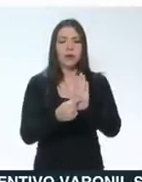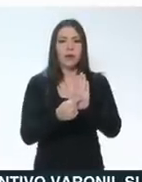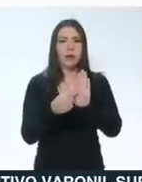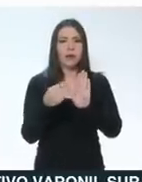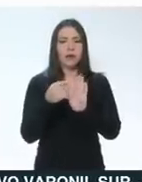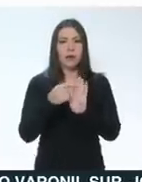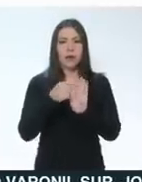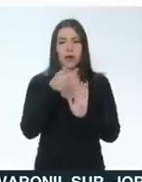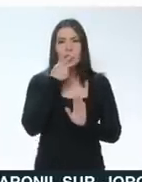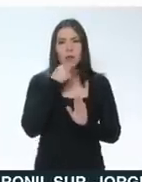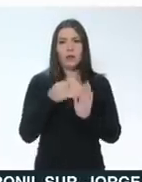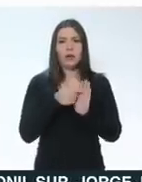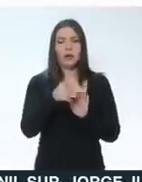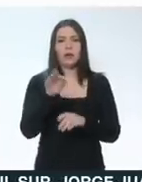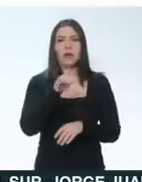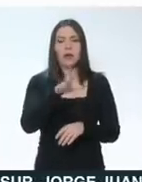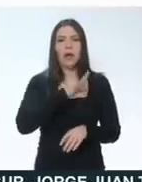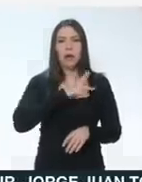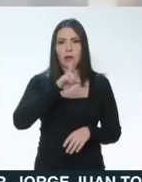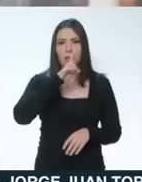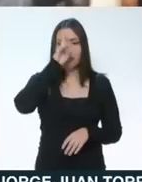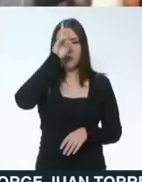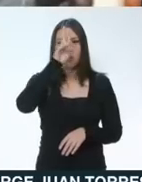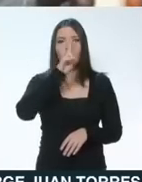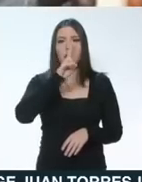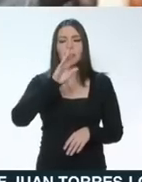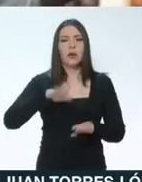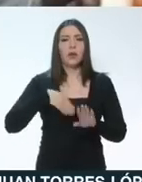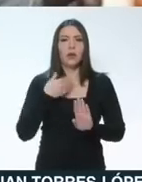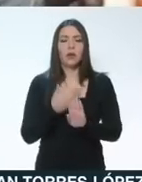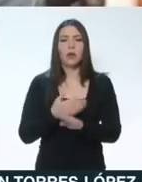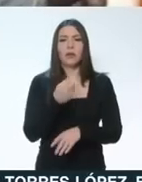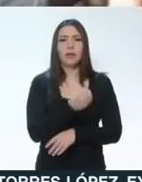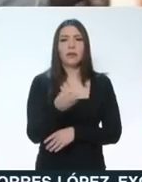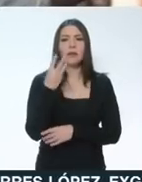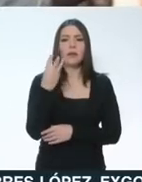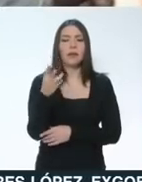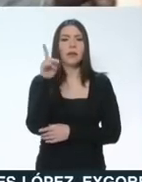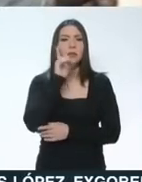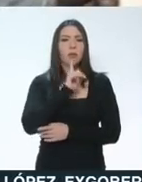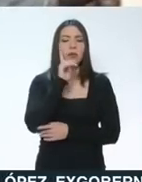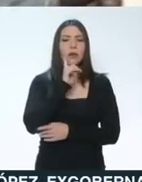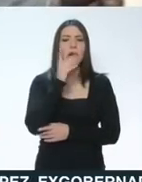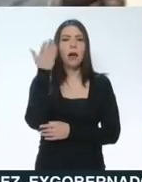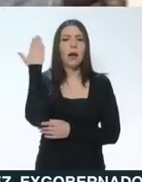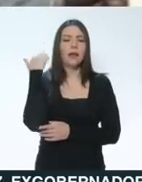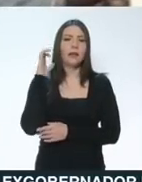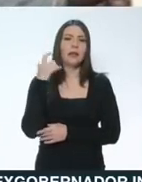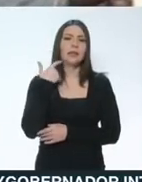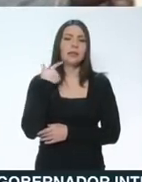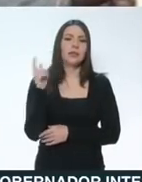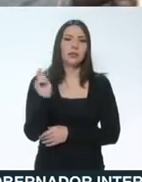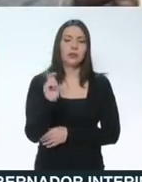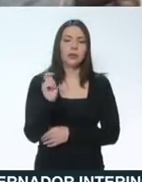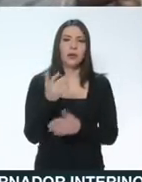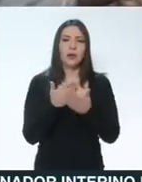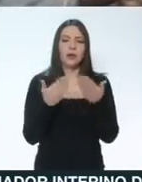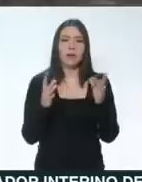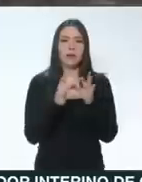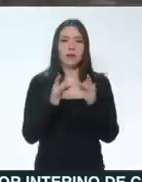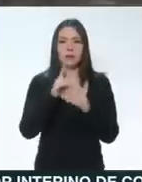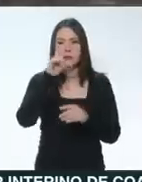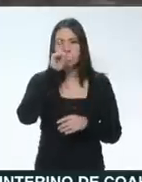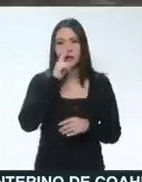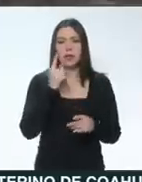por presuntamente ejercer violencia física y emocional en contra de 3 mujeres que fueron sus parejas. Para explicarnos este lamentable